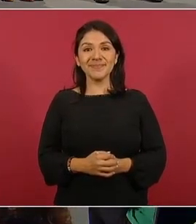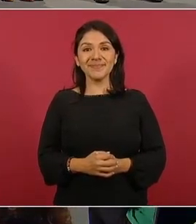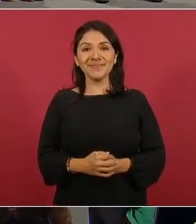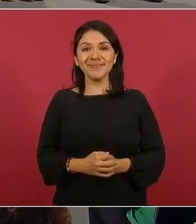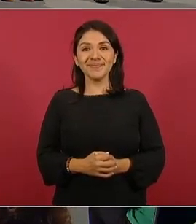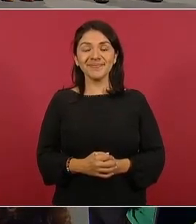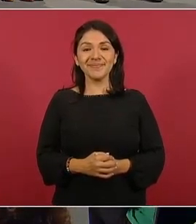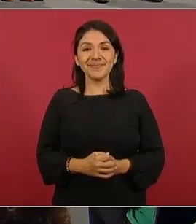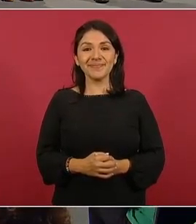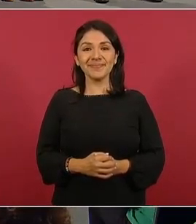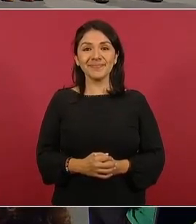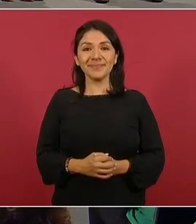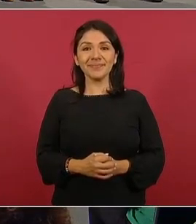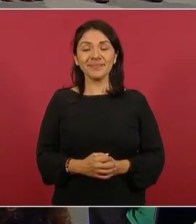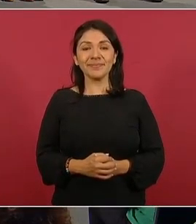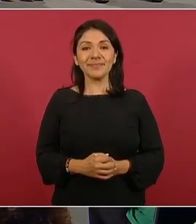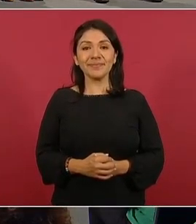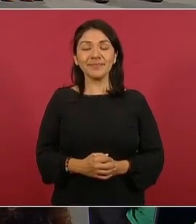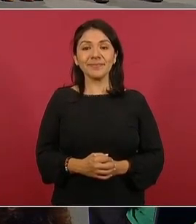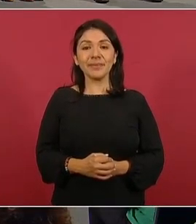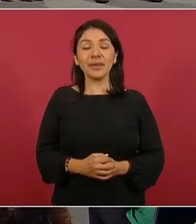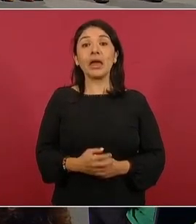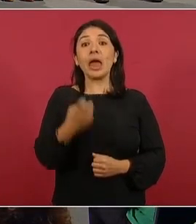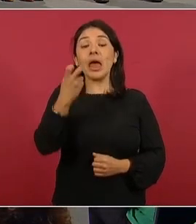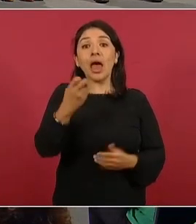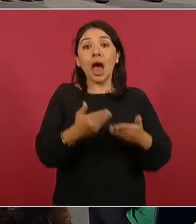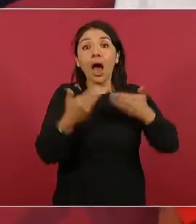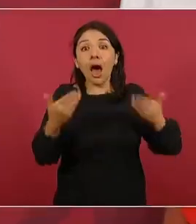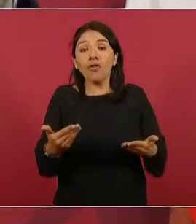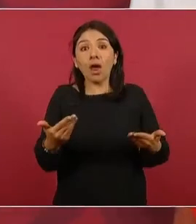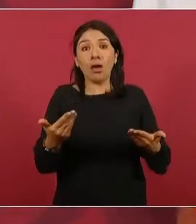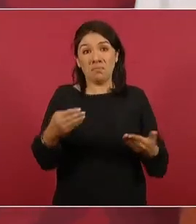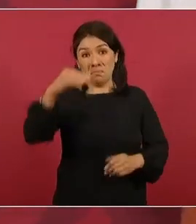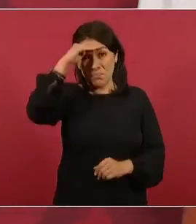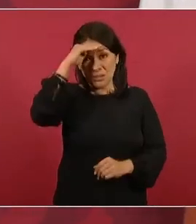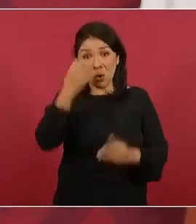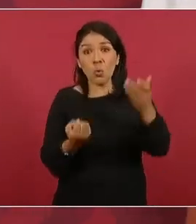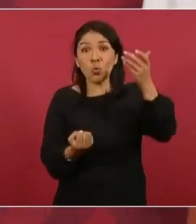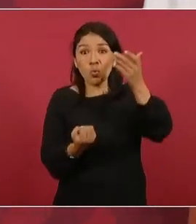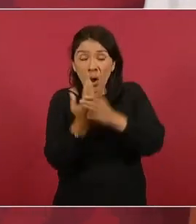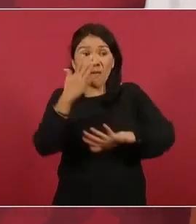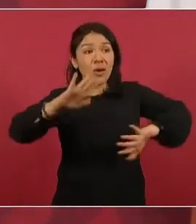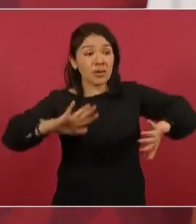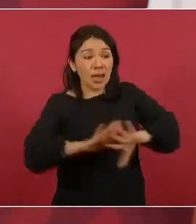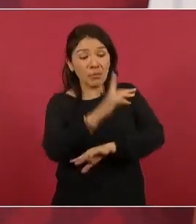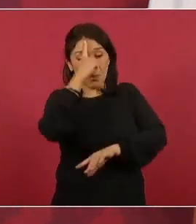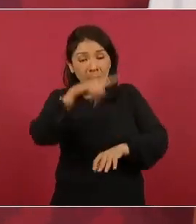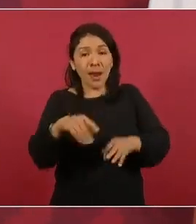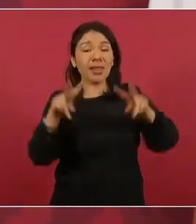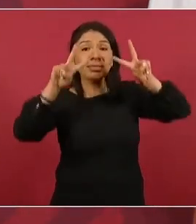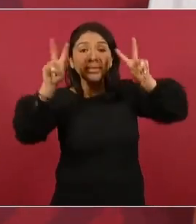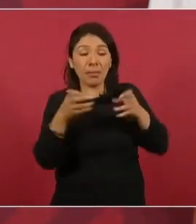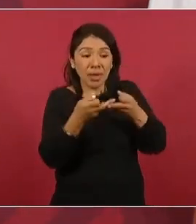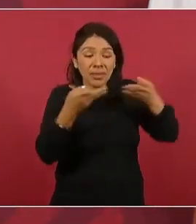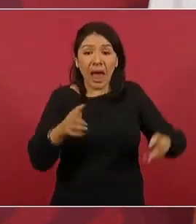no podríamos nosotros hacer una nueva reforma agraria, no